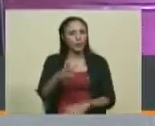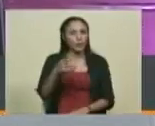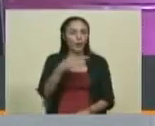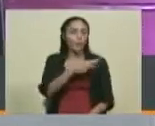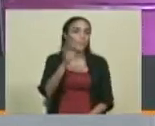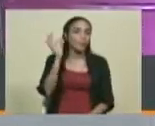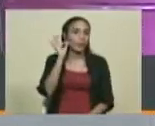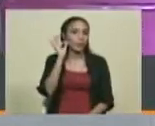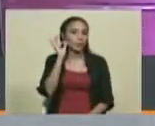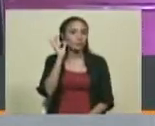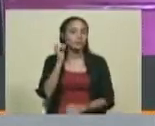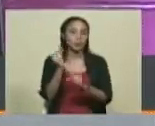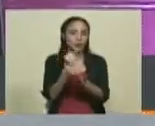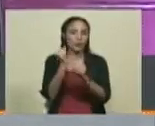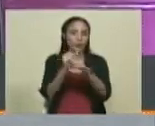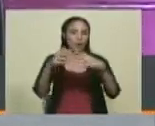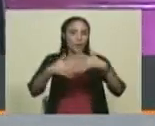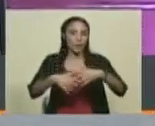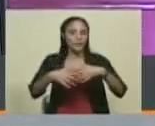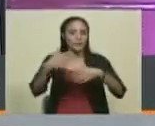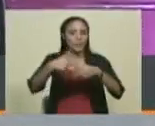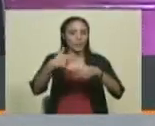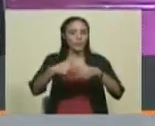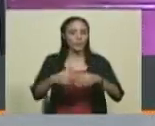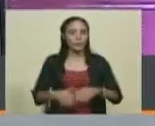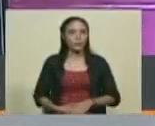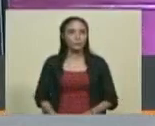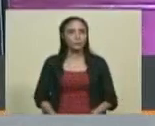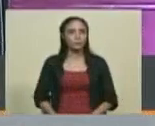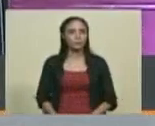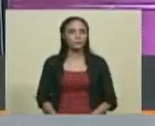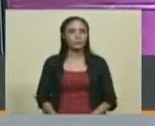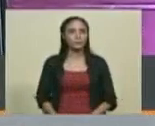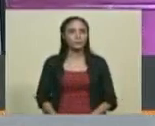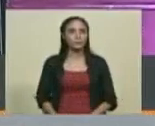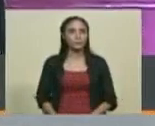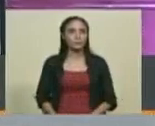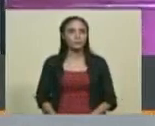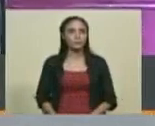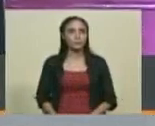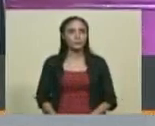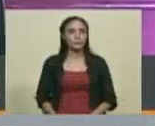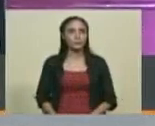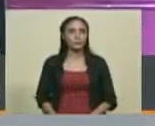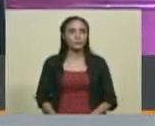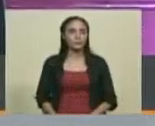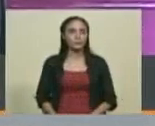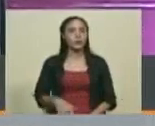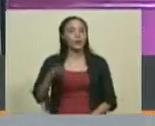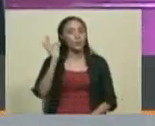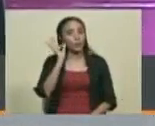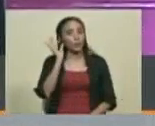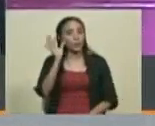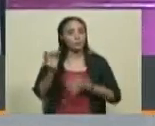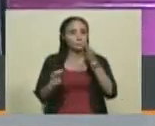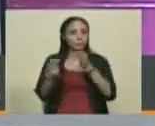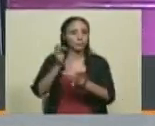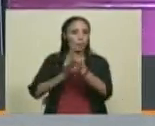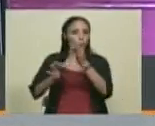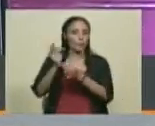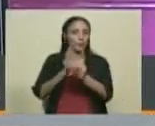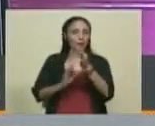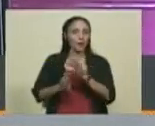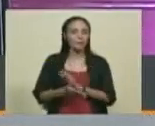mujer trabajadora, de la mujer de nuestra industria petrolera, en la